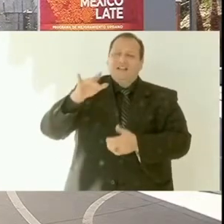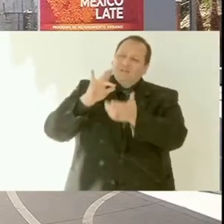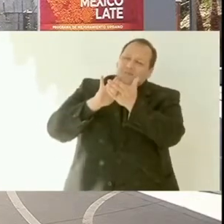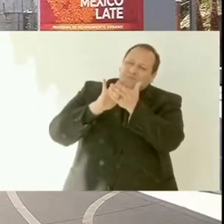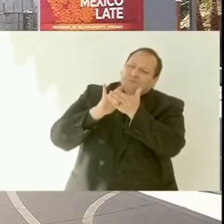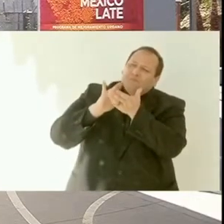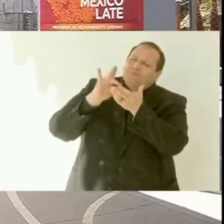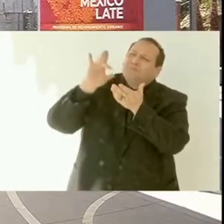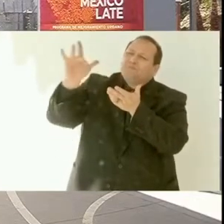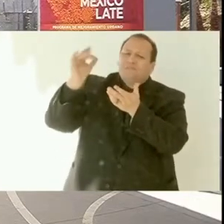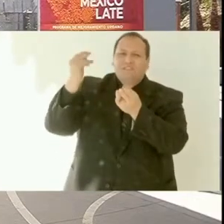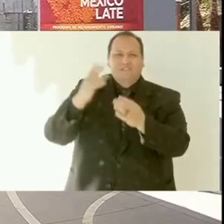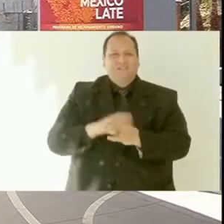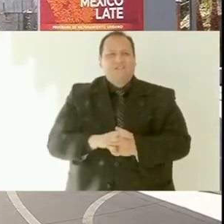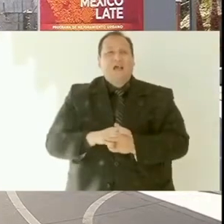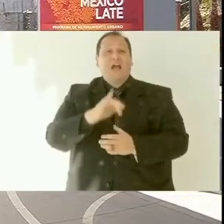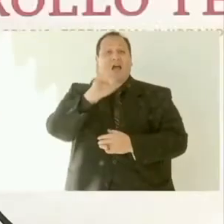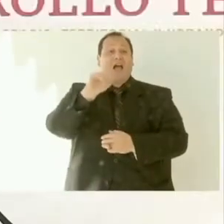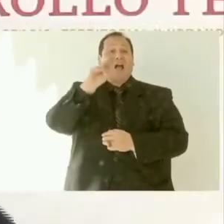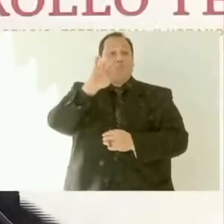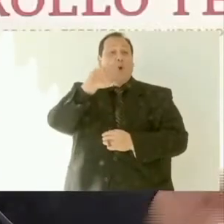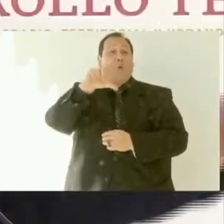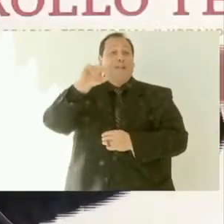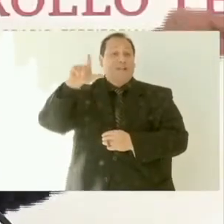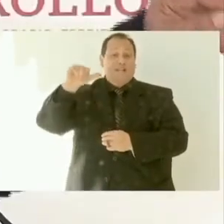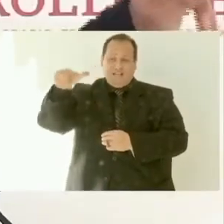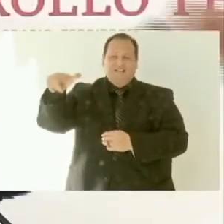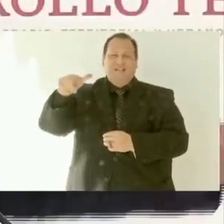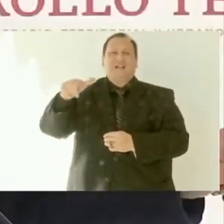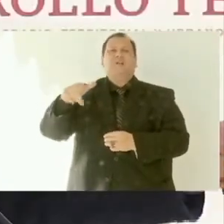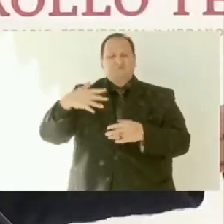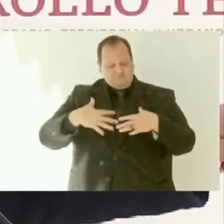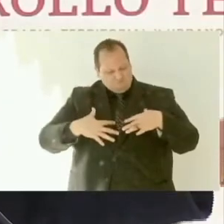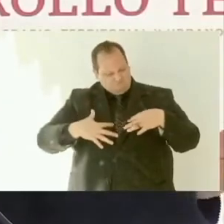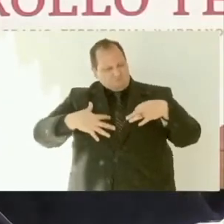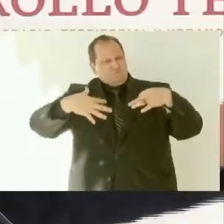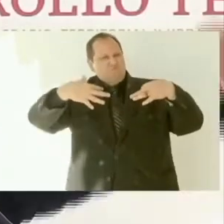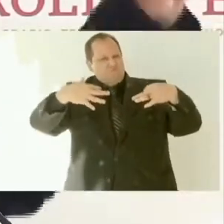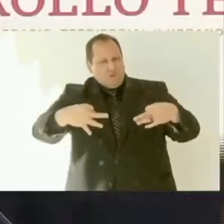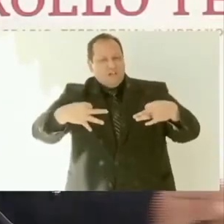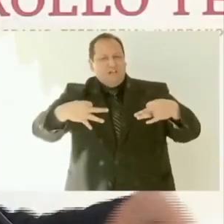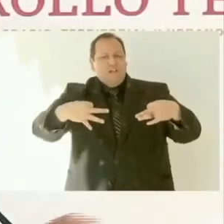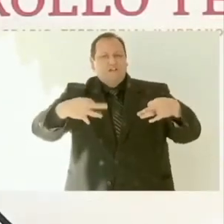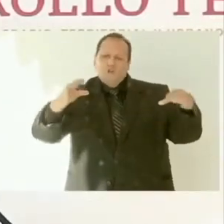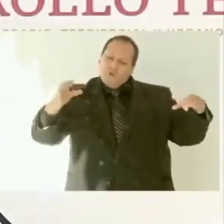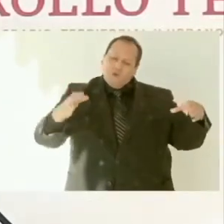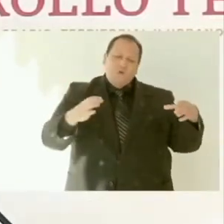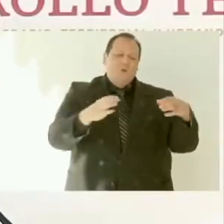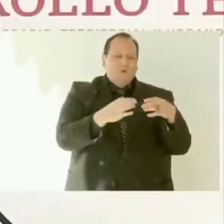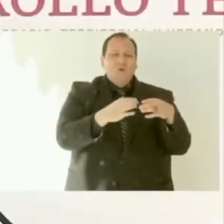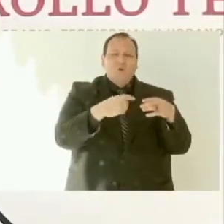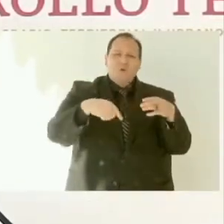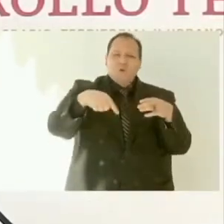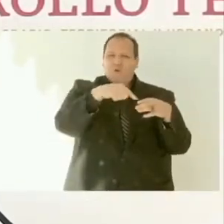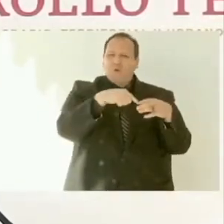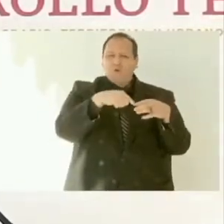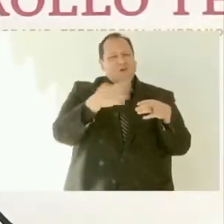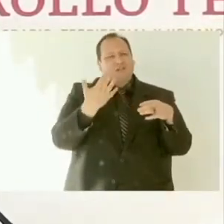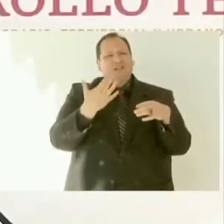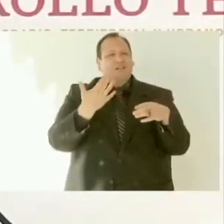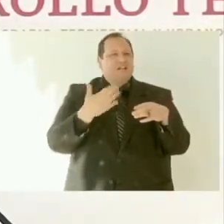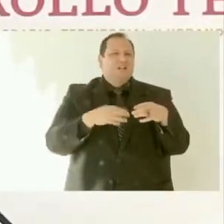California, Jaime Bonilla, fundador de nuestro